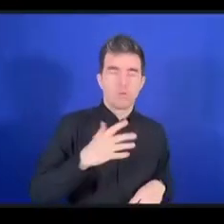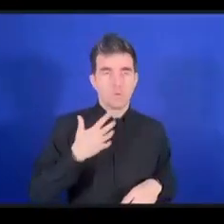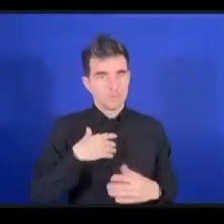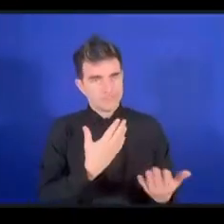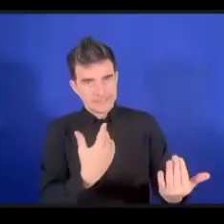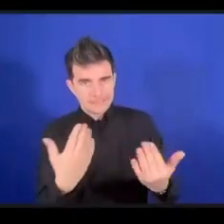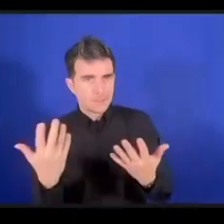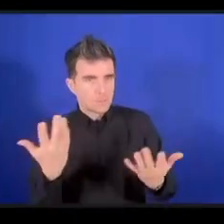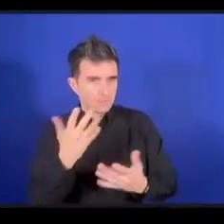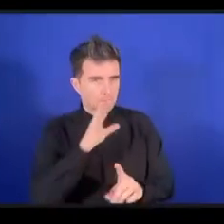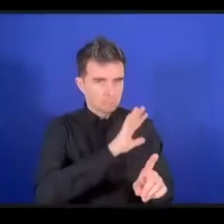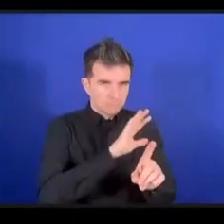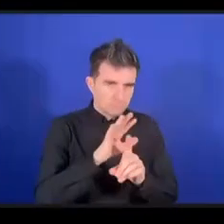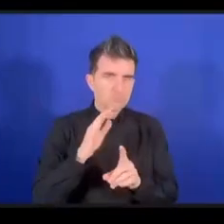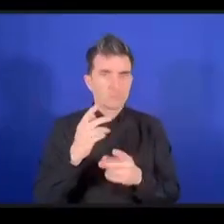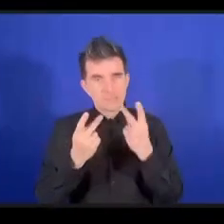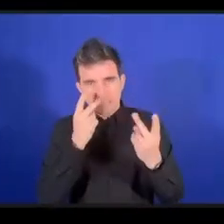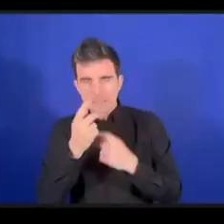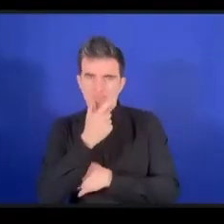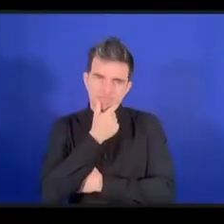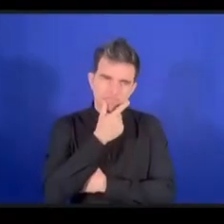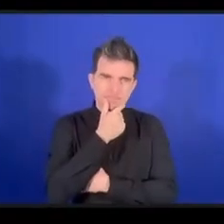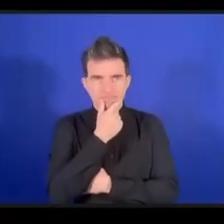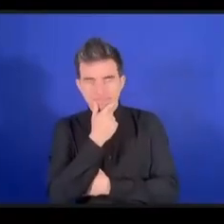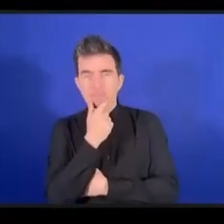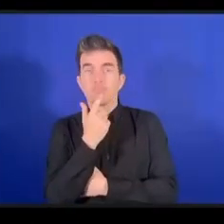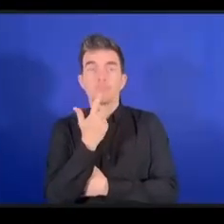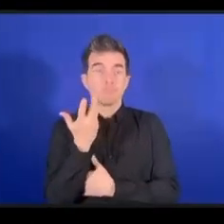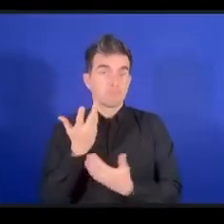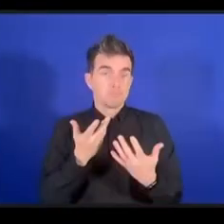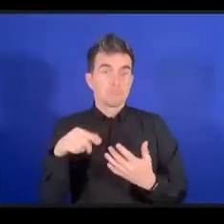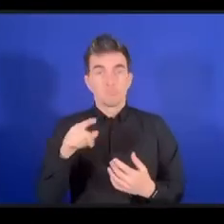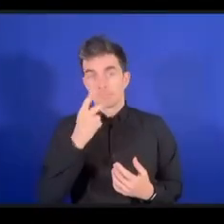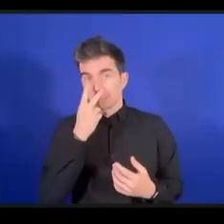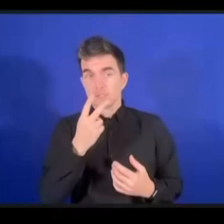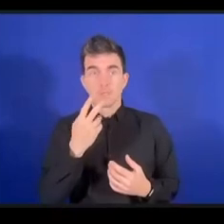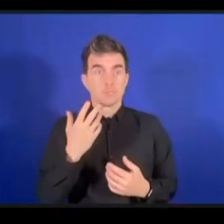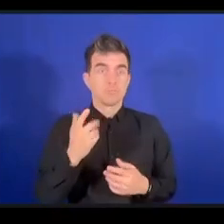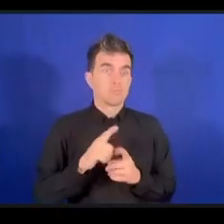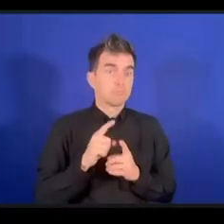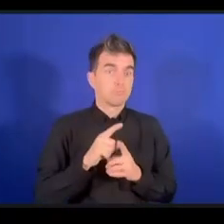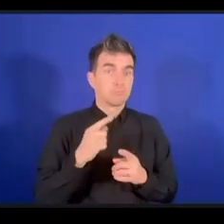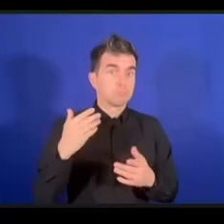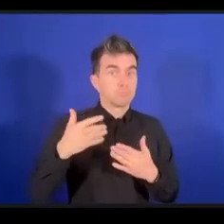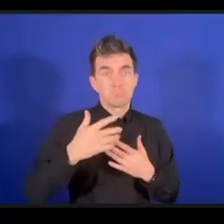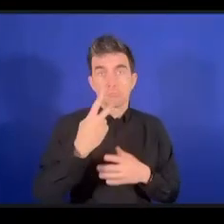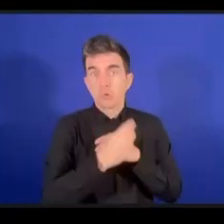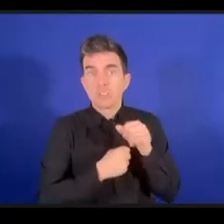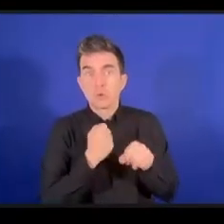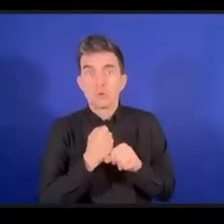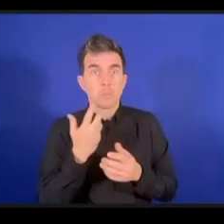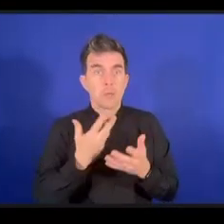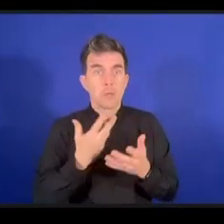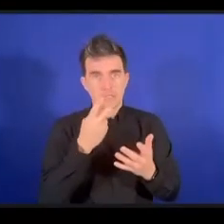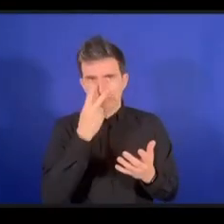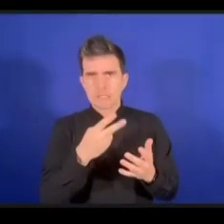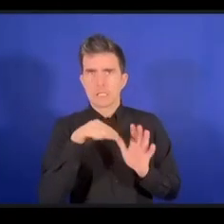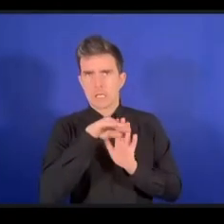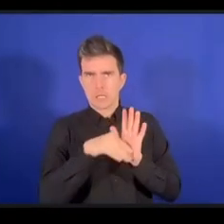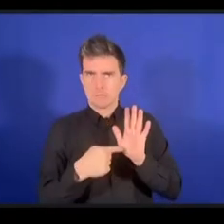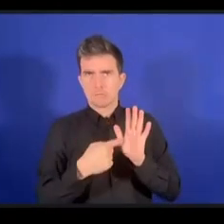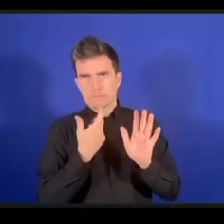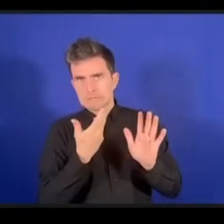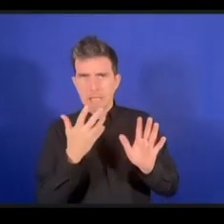una reglamentación de ataque más adelante Gracias Alejandro y esto me lleva a la